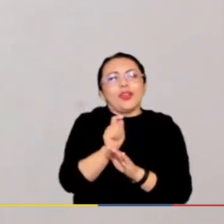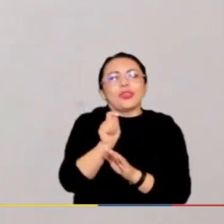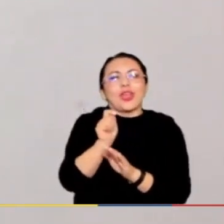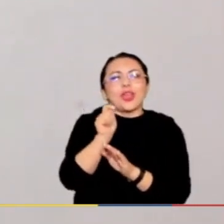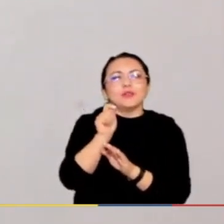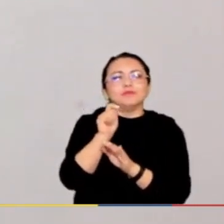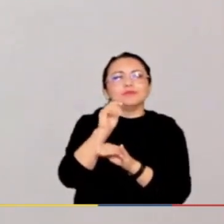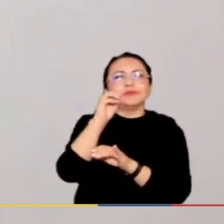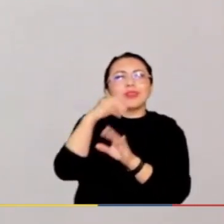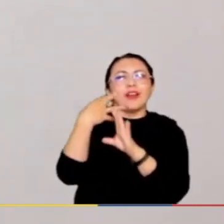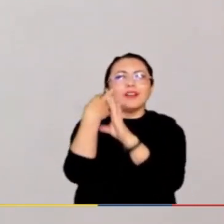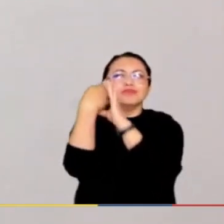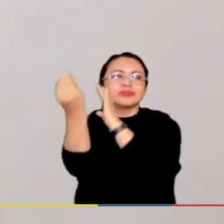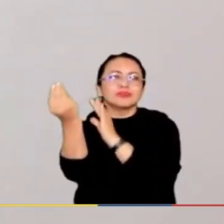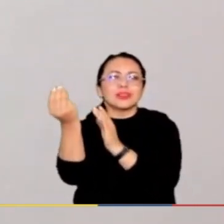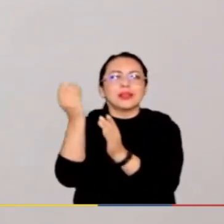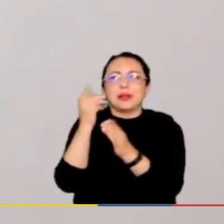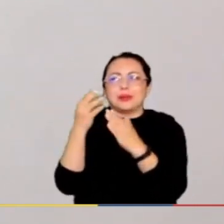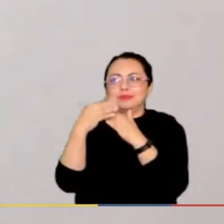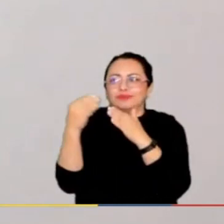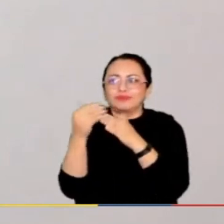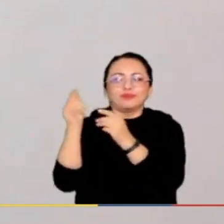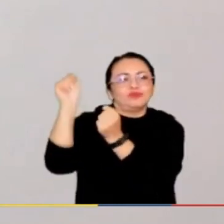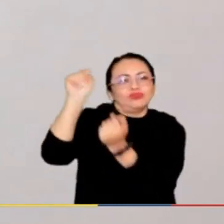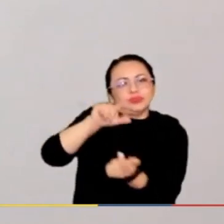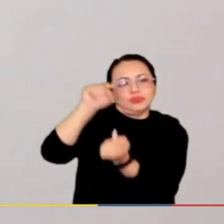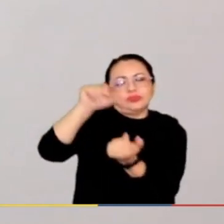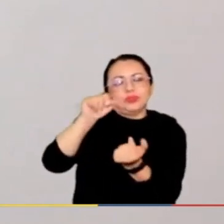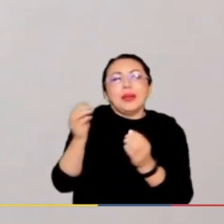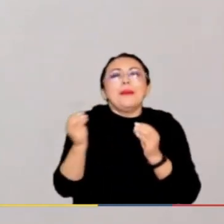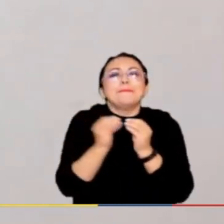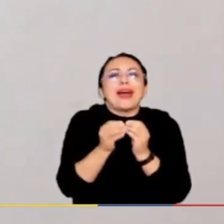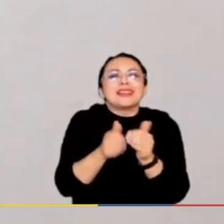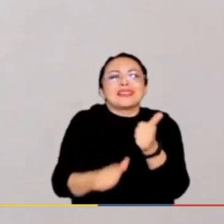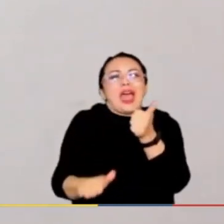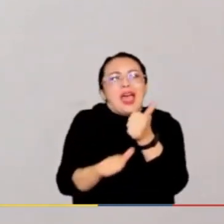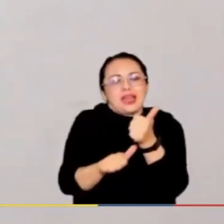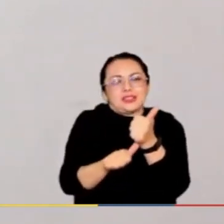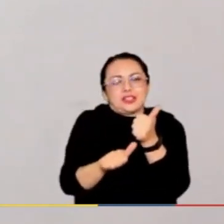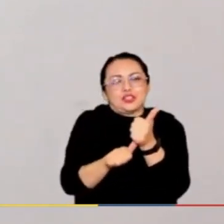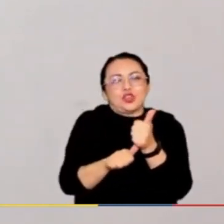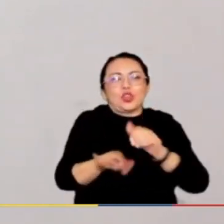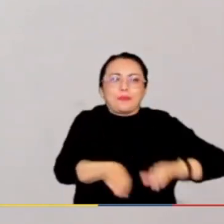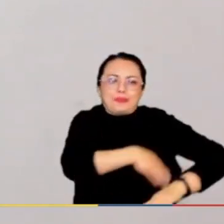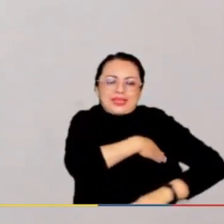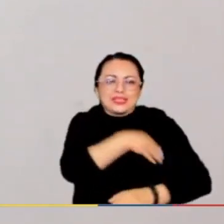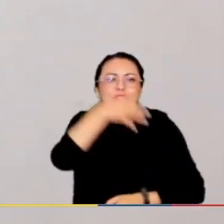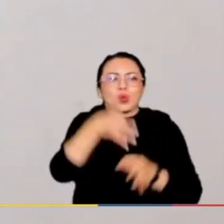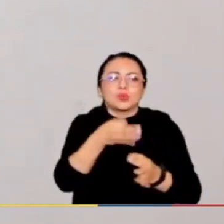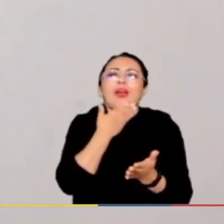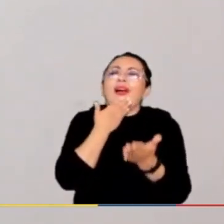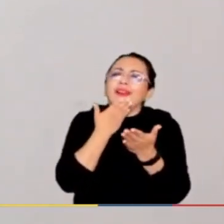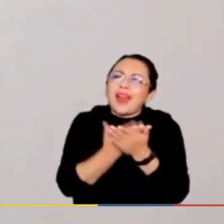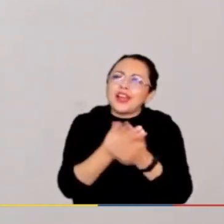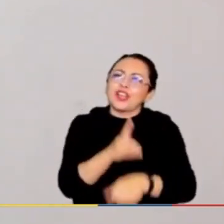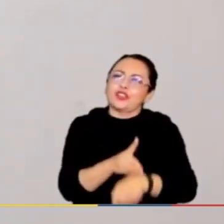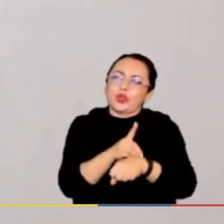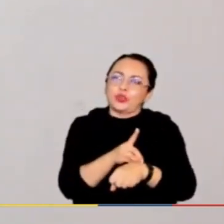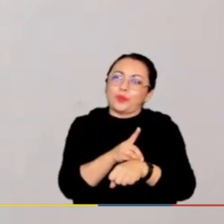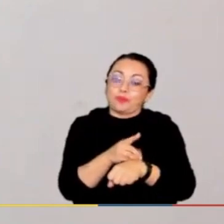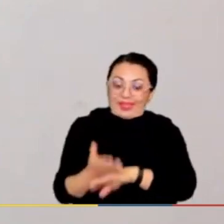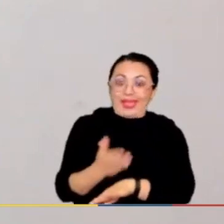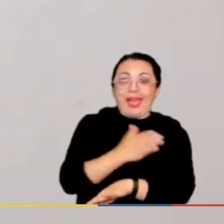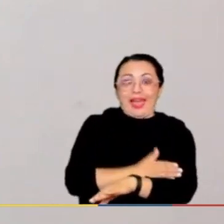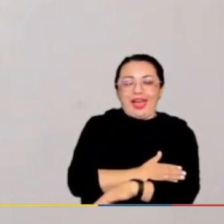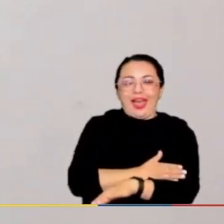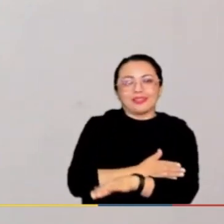Extranjera del Departamento de Planeación Nacional y asesor del Ministerio de Justicia. Gracias por acompañarnos, doctor. Y antes de darle